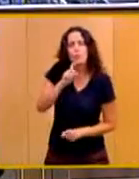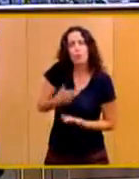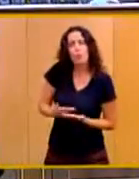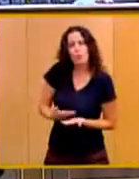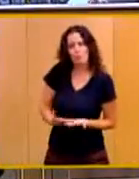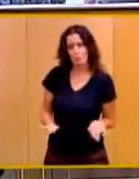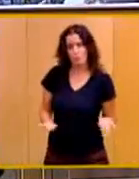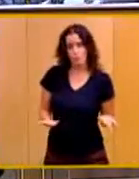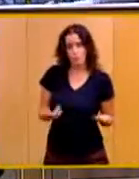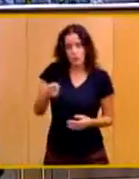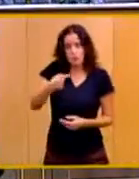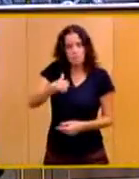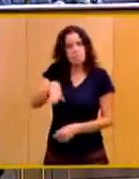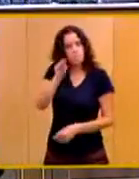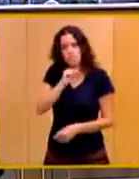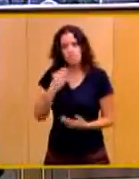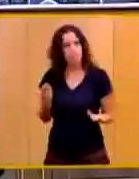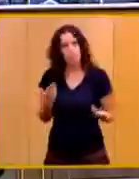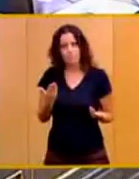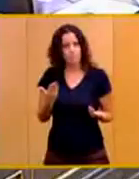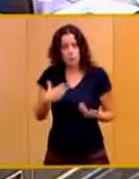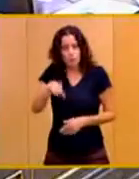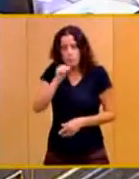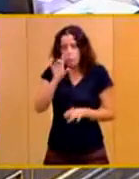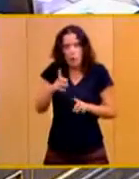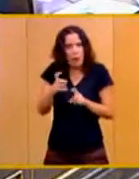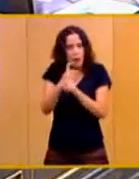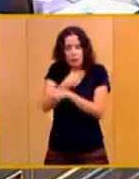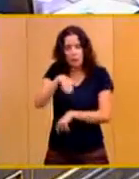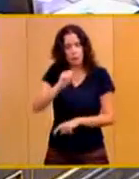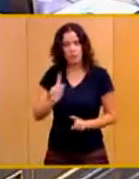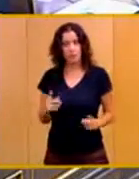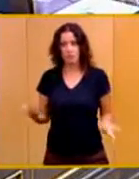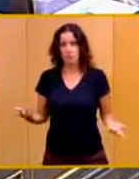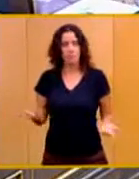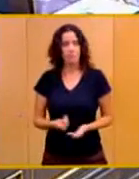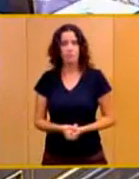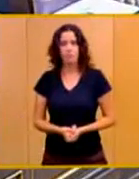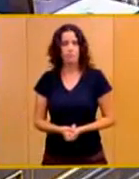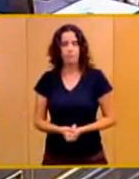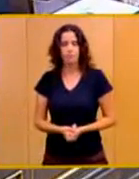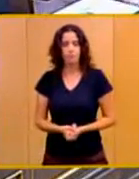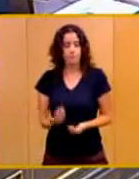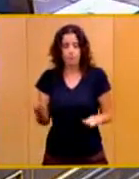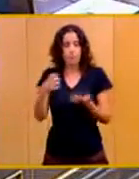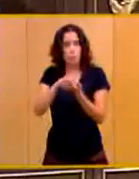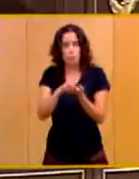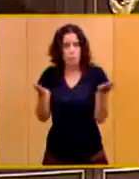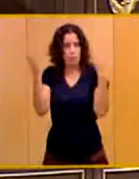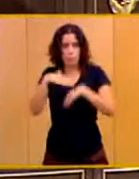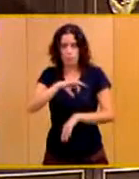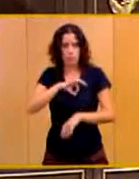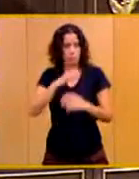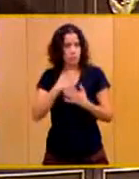tan incomprensible como un galimatías. Sin duda, señorías, es mejor que las cosas se